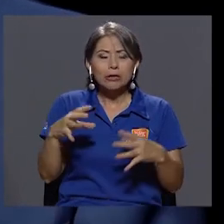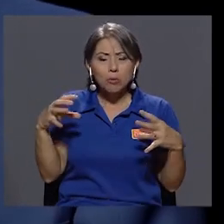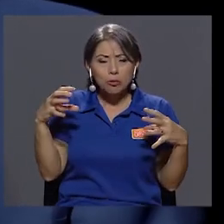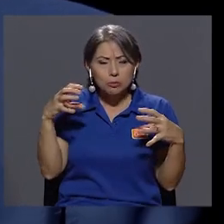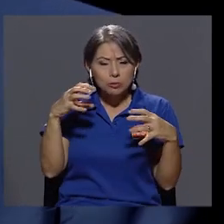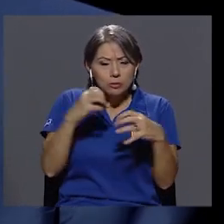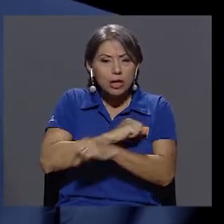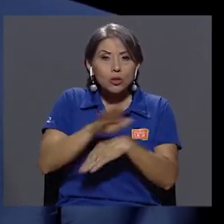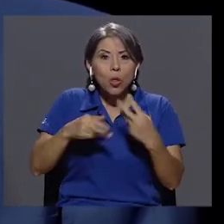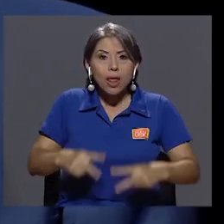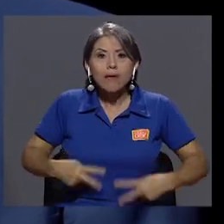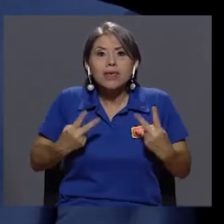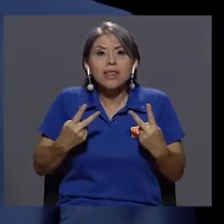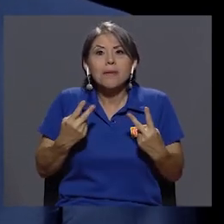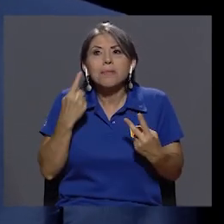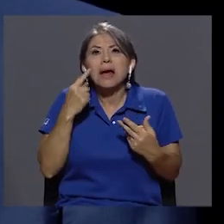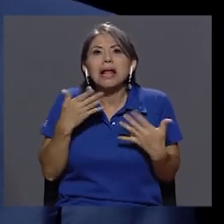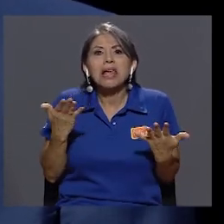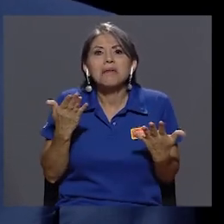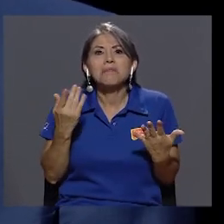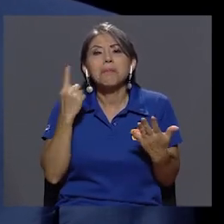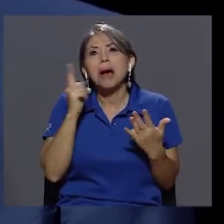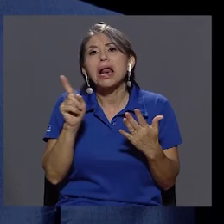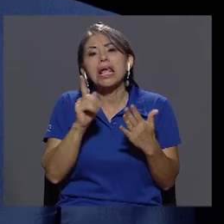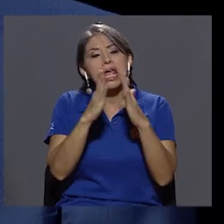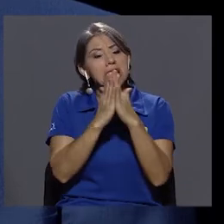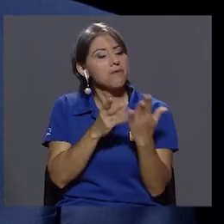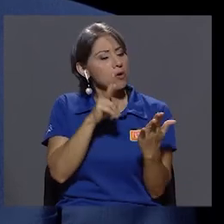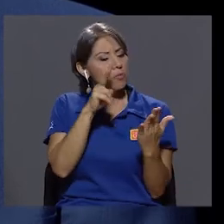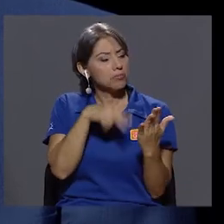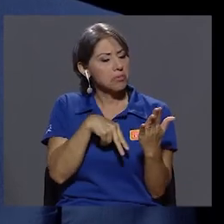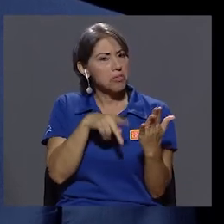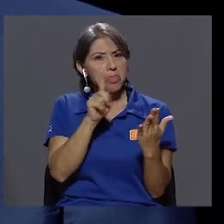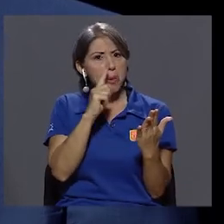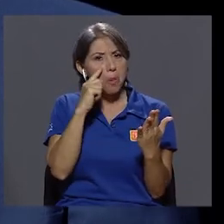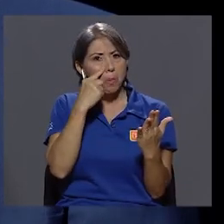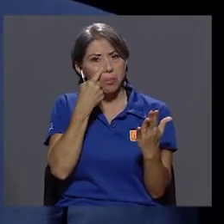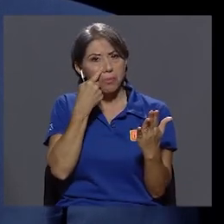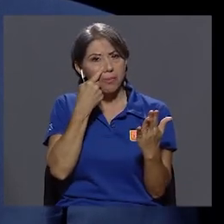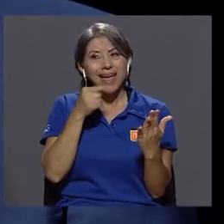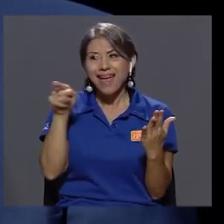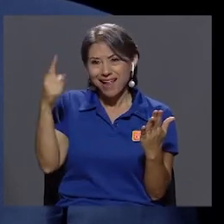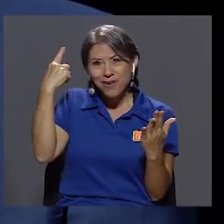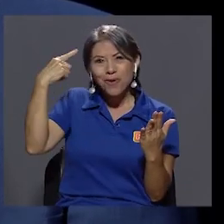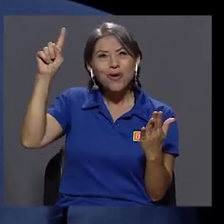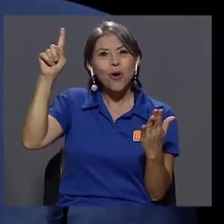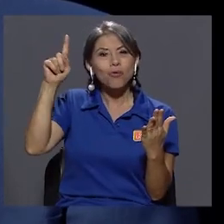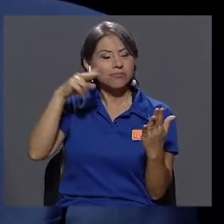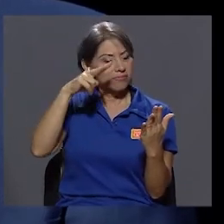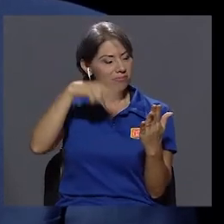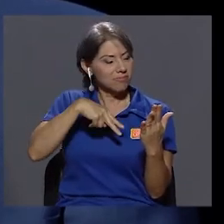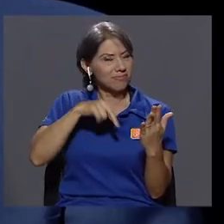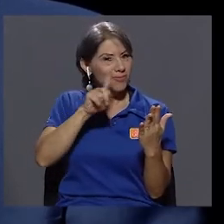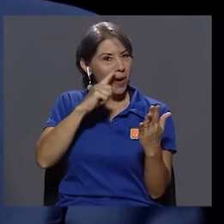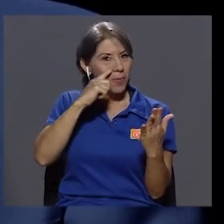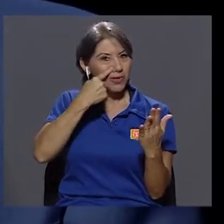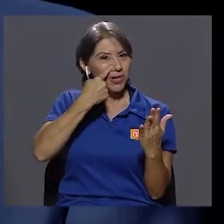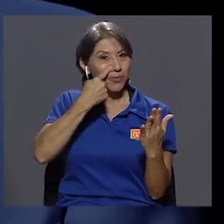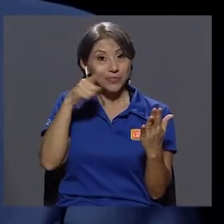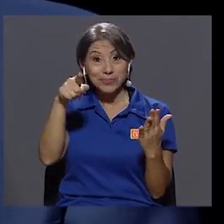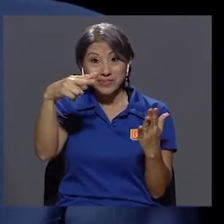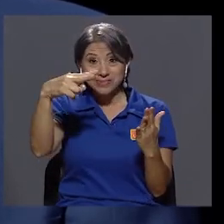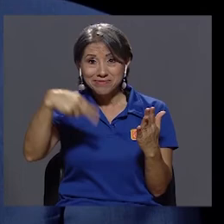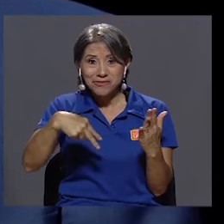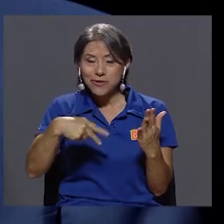para buscar que no fuera un libro aburrido y el logro que el libro no sea aburrido y el que lo lea lo va a disfrutar